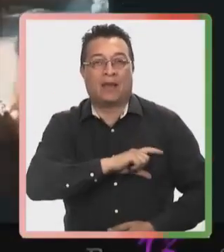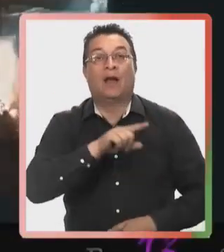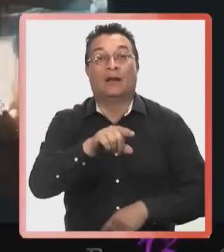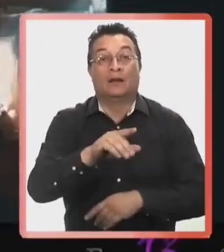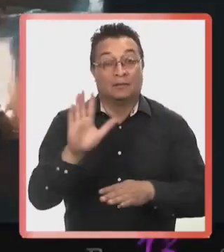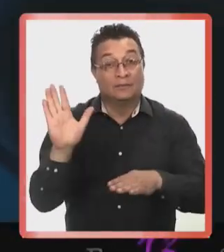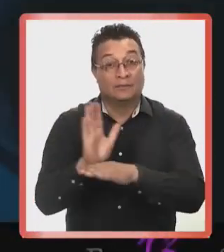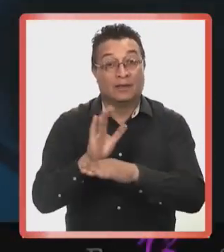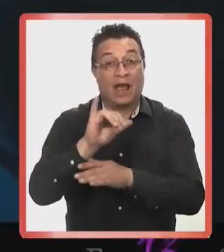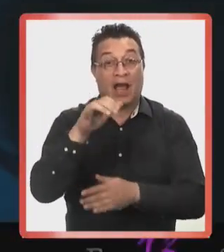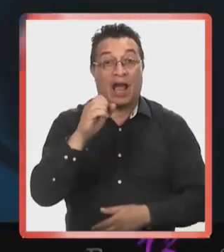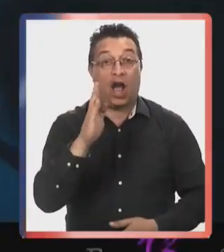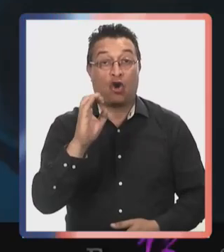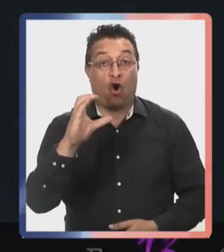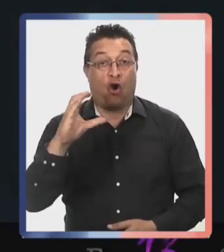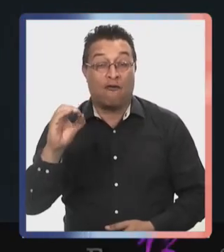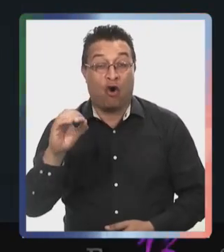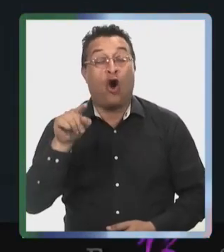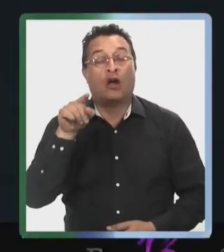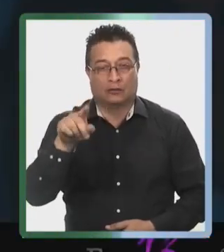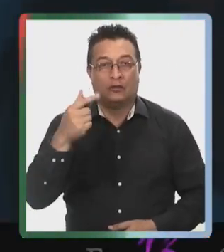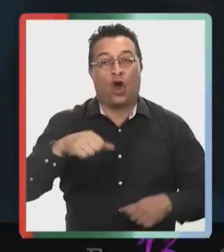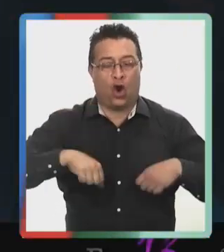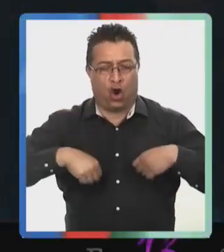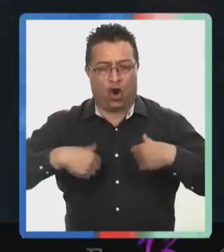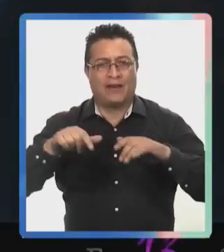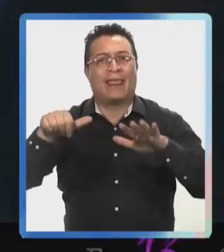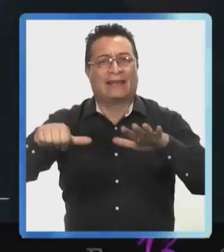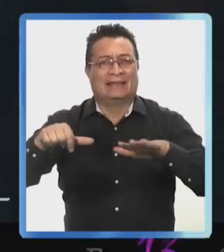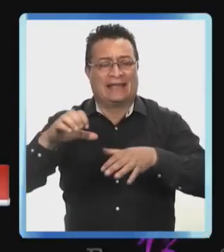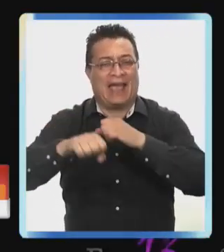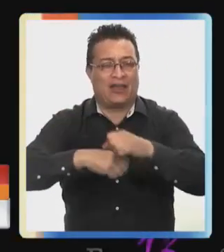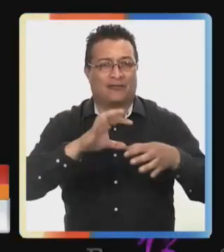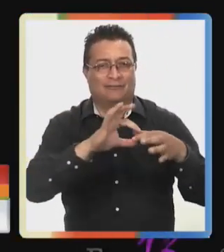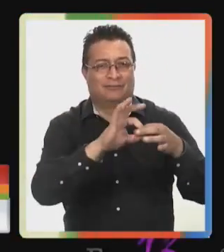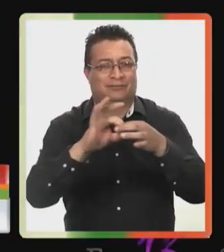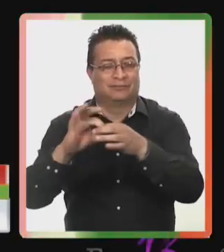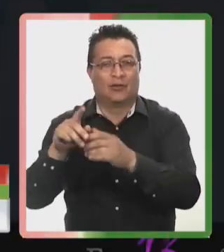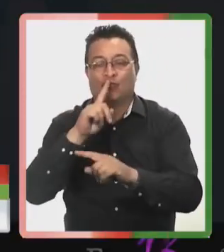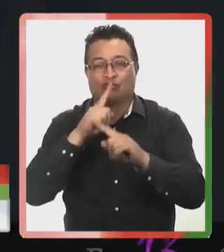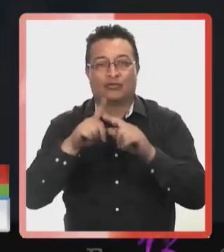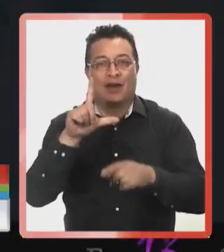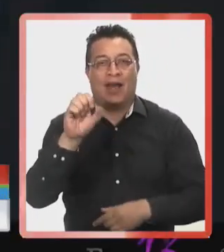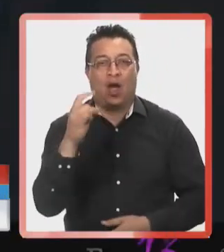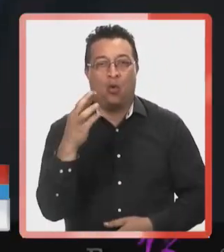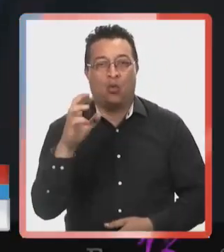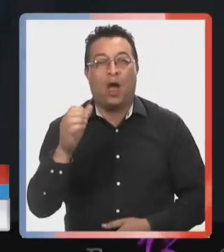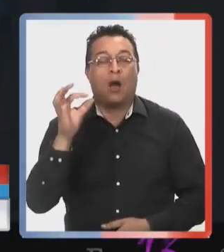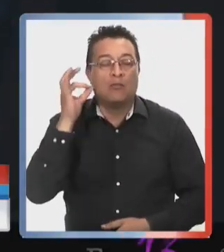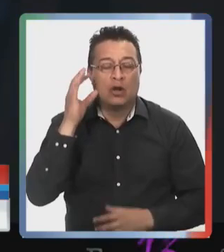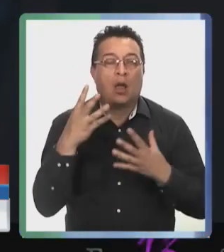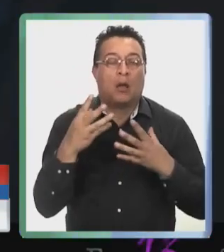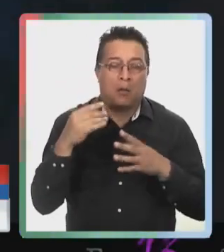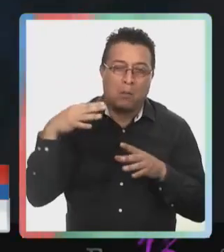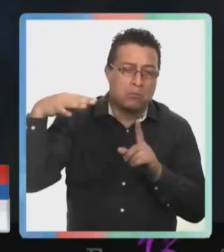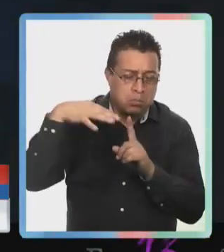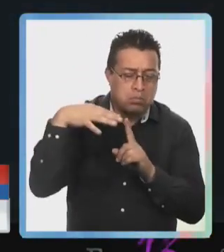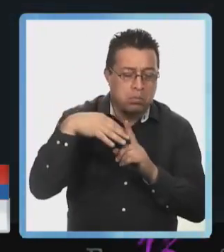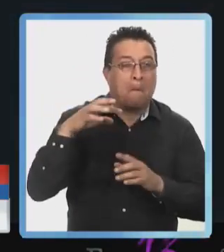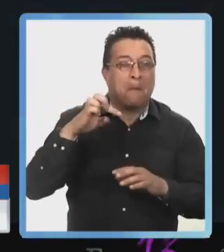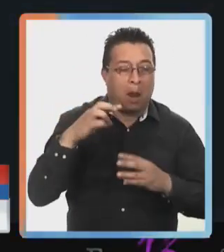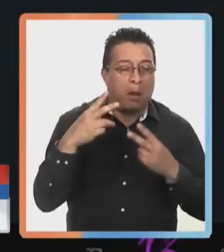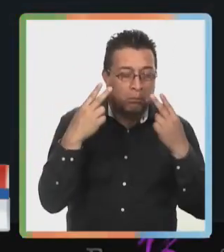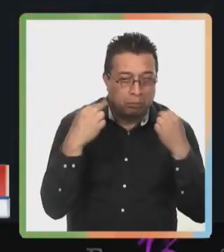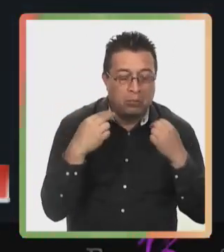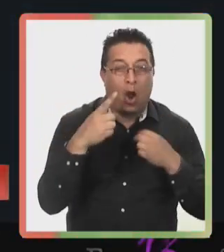de Jacobo Martínez se centra en una adolescente de 16 años llamada Laura, una chica reprimida por sus padres, él un